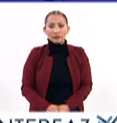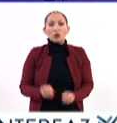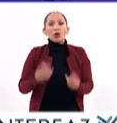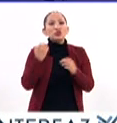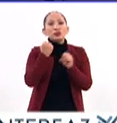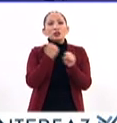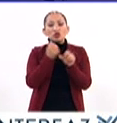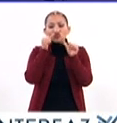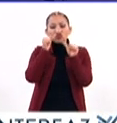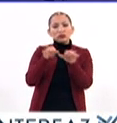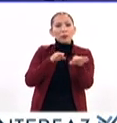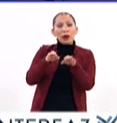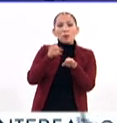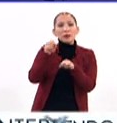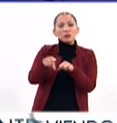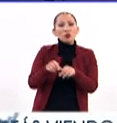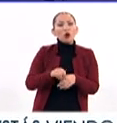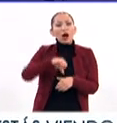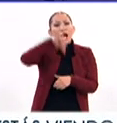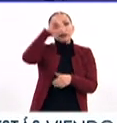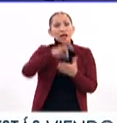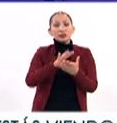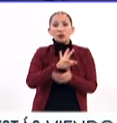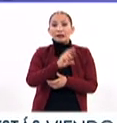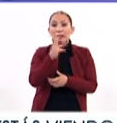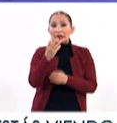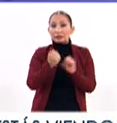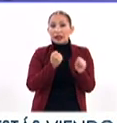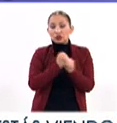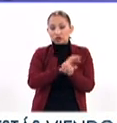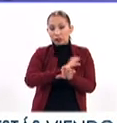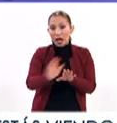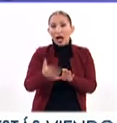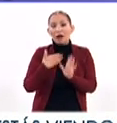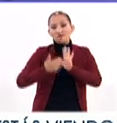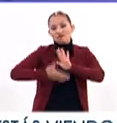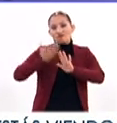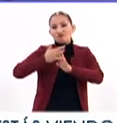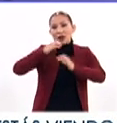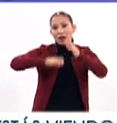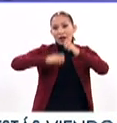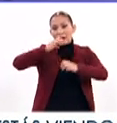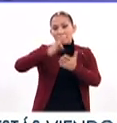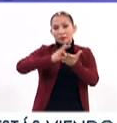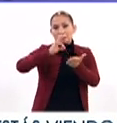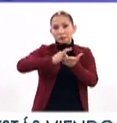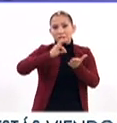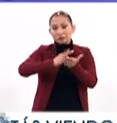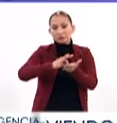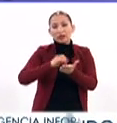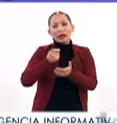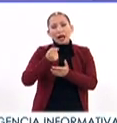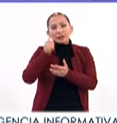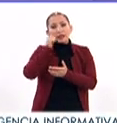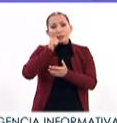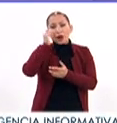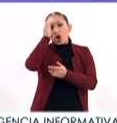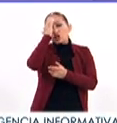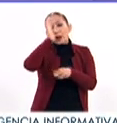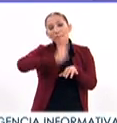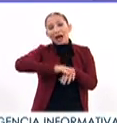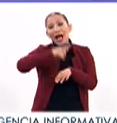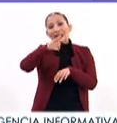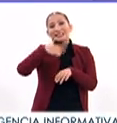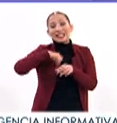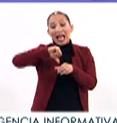¿cuántos años lleva dedicándose a esto? 53 años llevo haciendo estructura metálica. 53 años, pues. Y generalmente la gente me conoce más